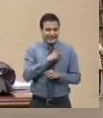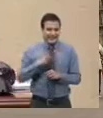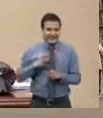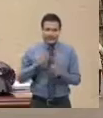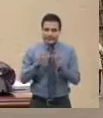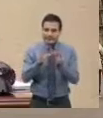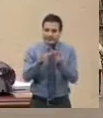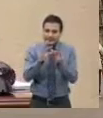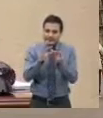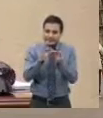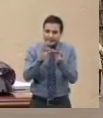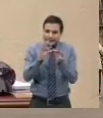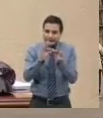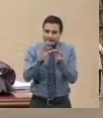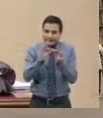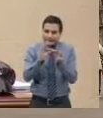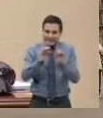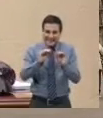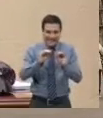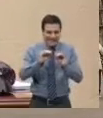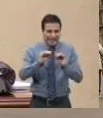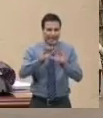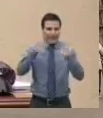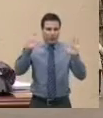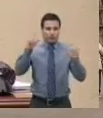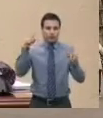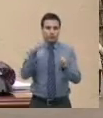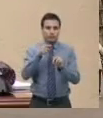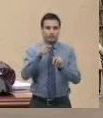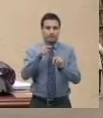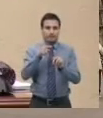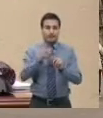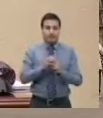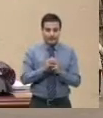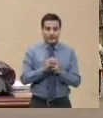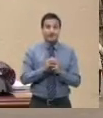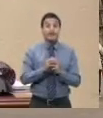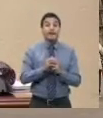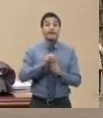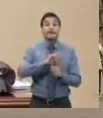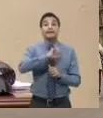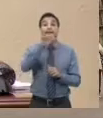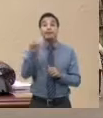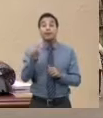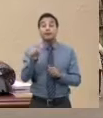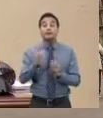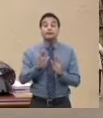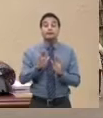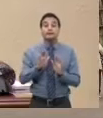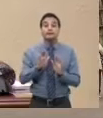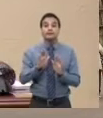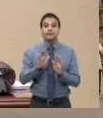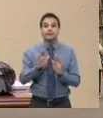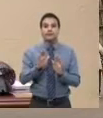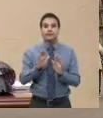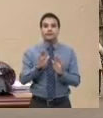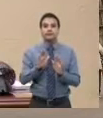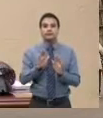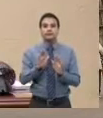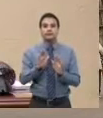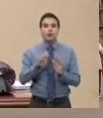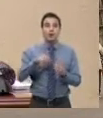quede esta idea muy clara, para que después no se vayan con